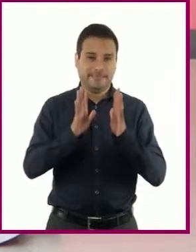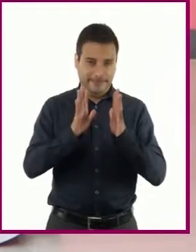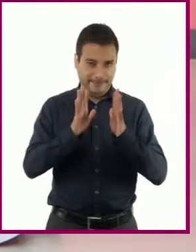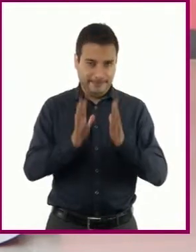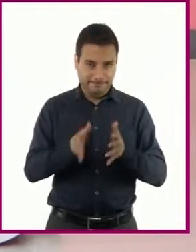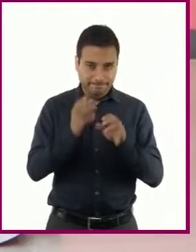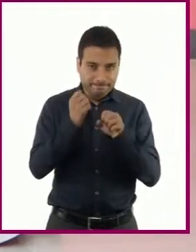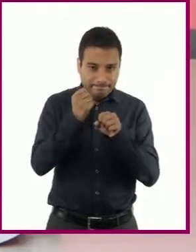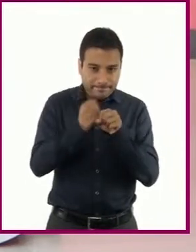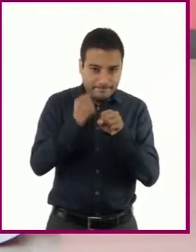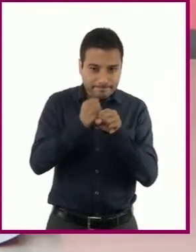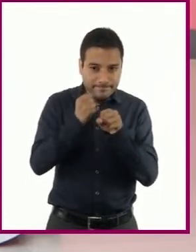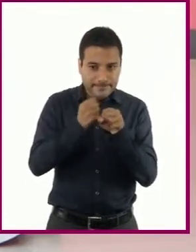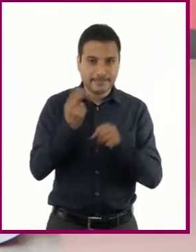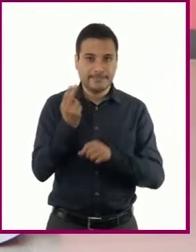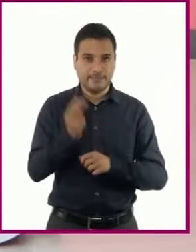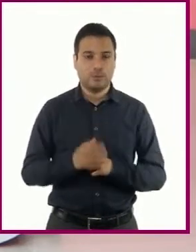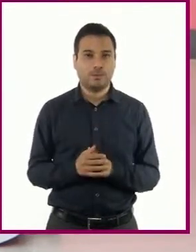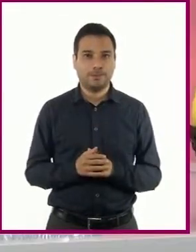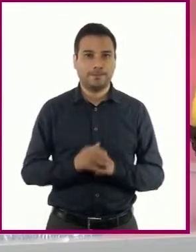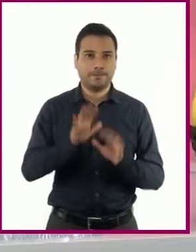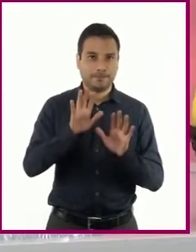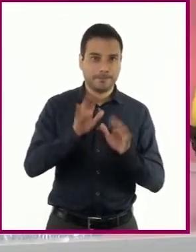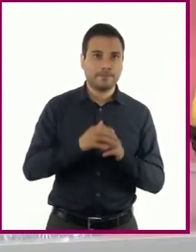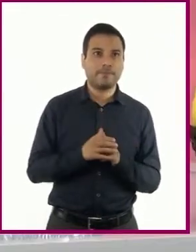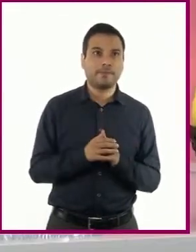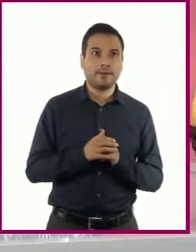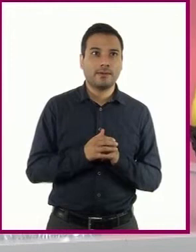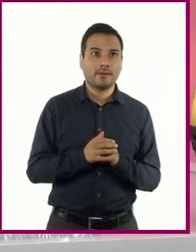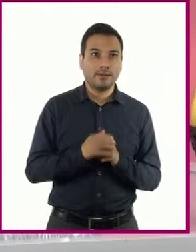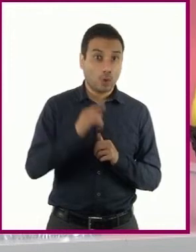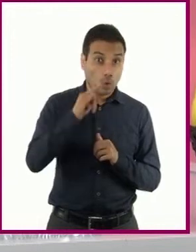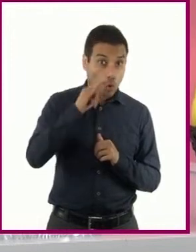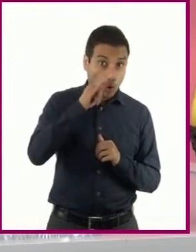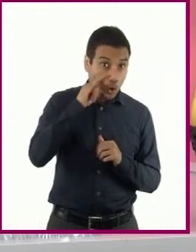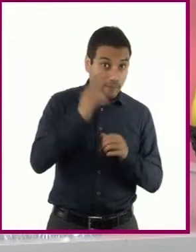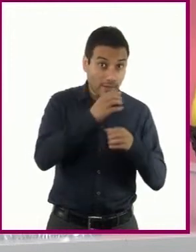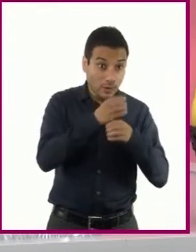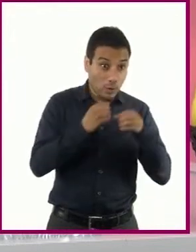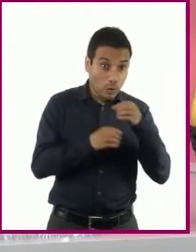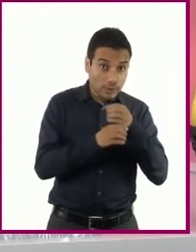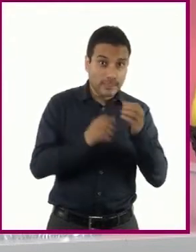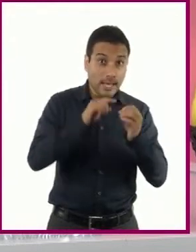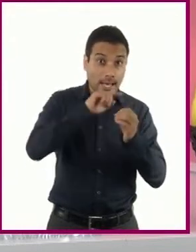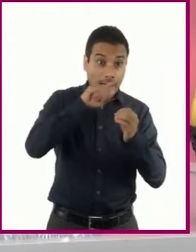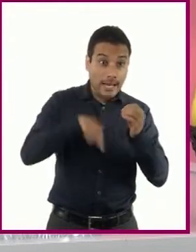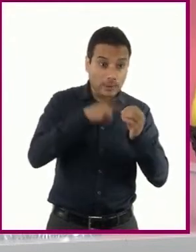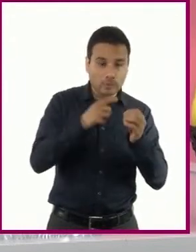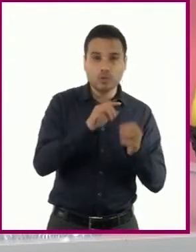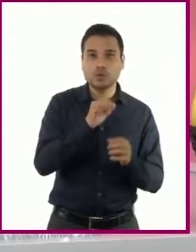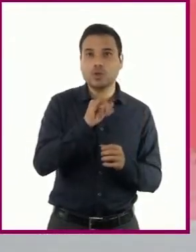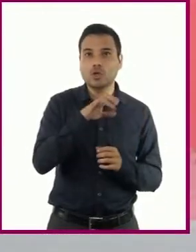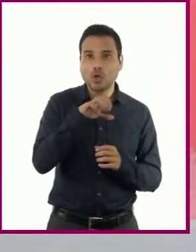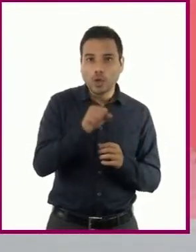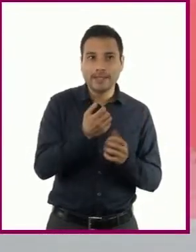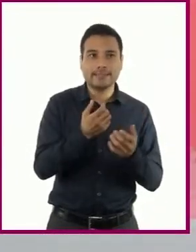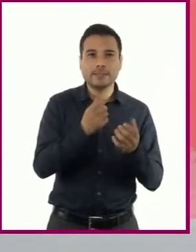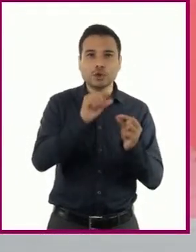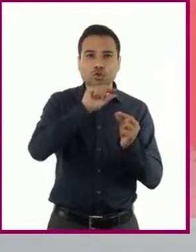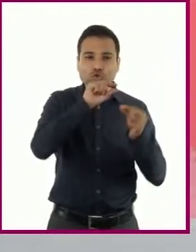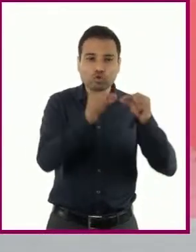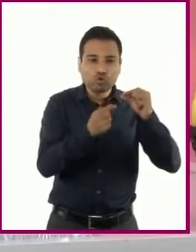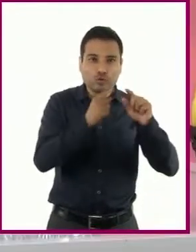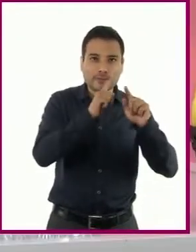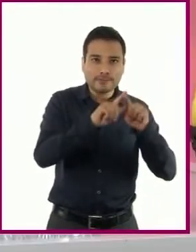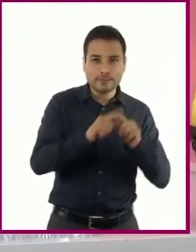aprendido y encontrar la relación que existe entre lo que no se ve, como son los átomos, iones o partículas, y lo que